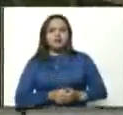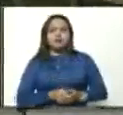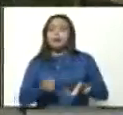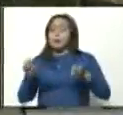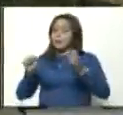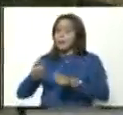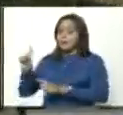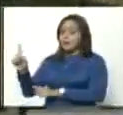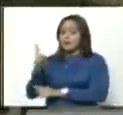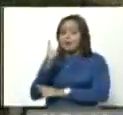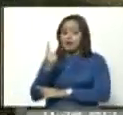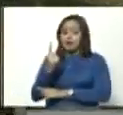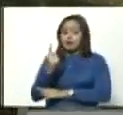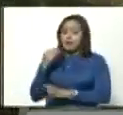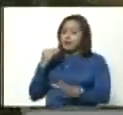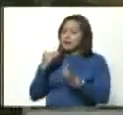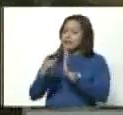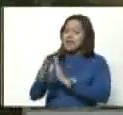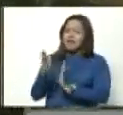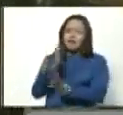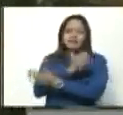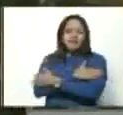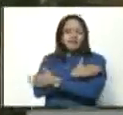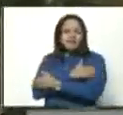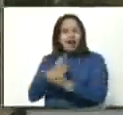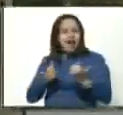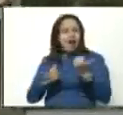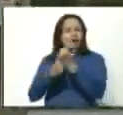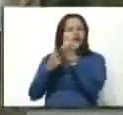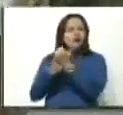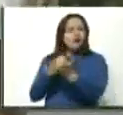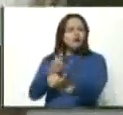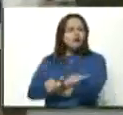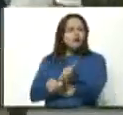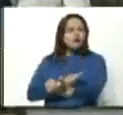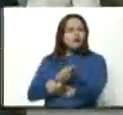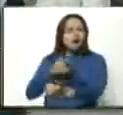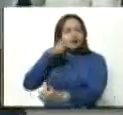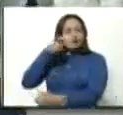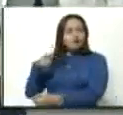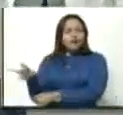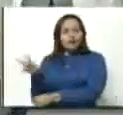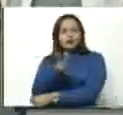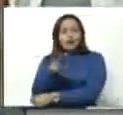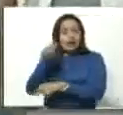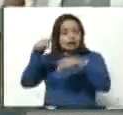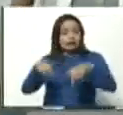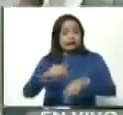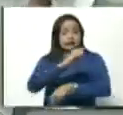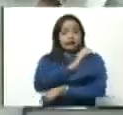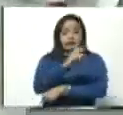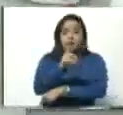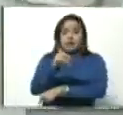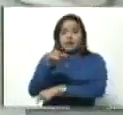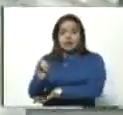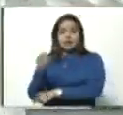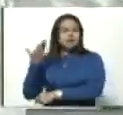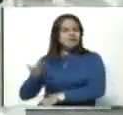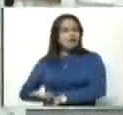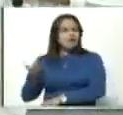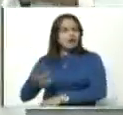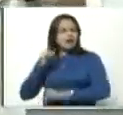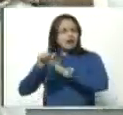mensaje solidario al hermano pueblo venezolano. Y esto que estamos viendo en este CDI insigne de aquí de la